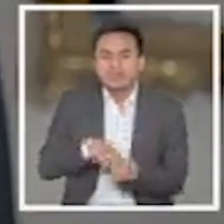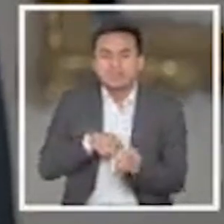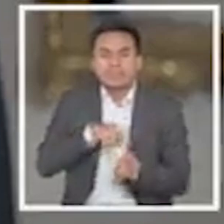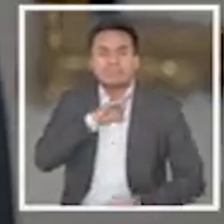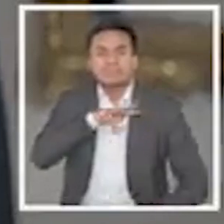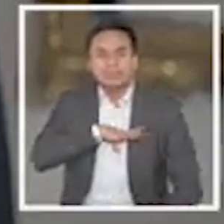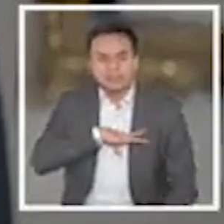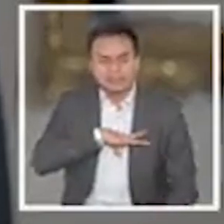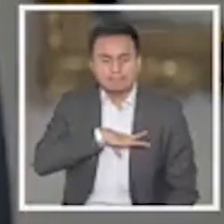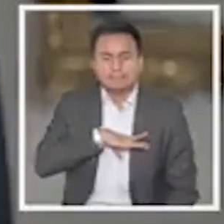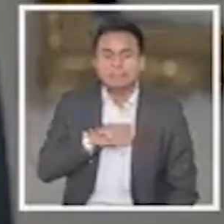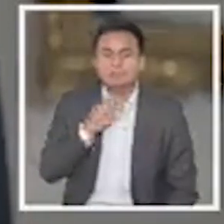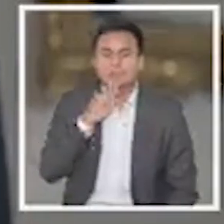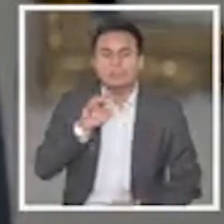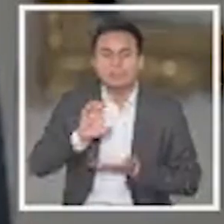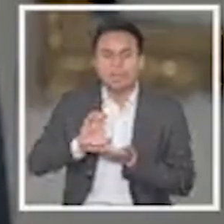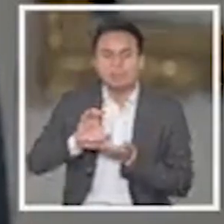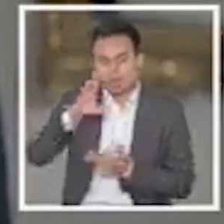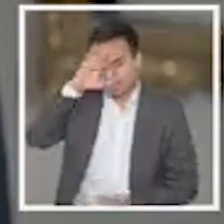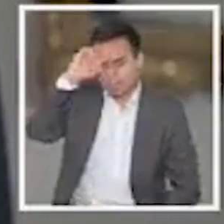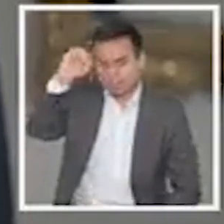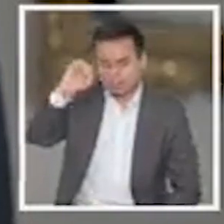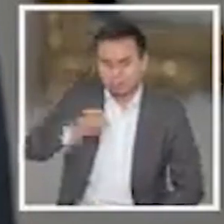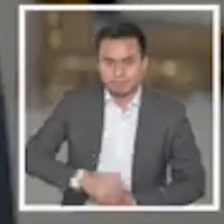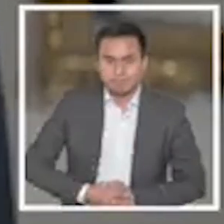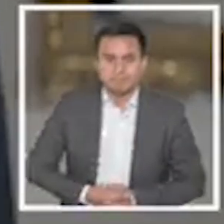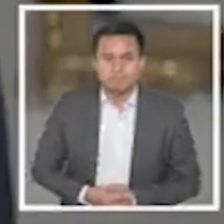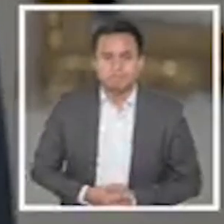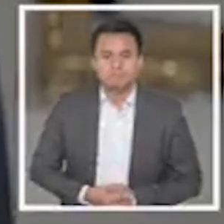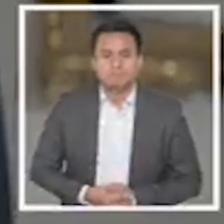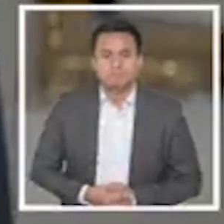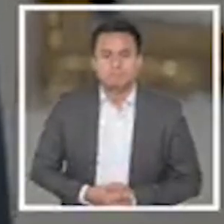las familias chilenas y el Estado argentino.